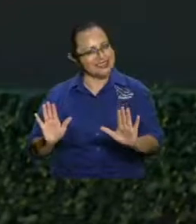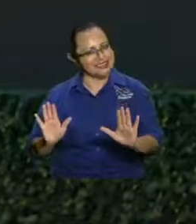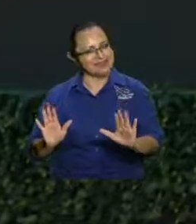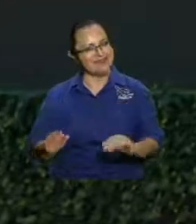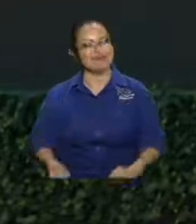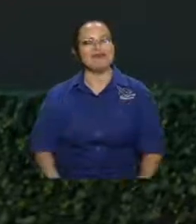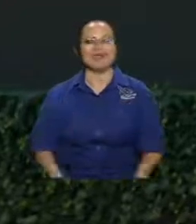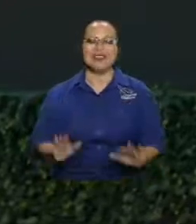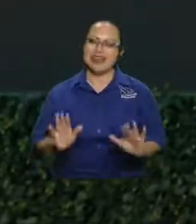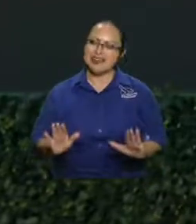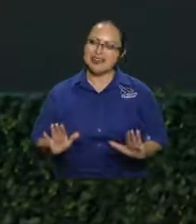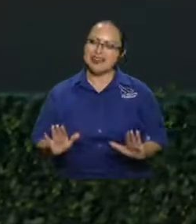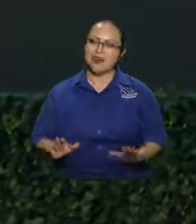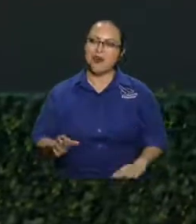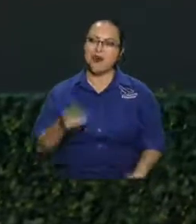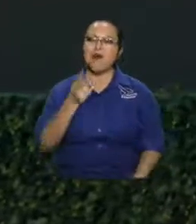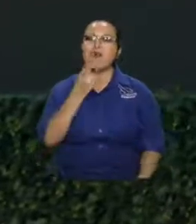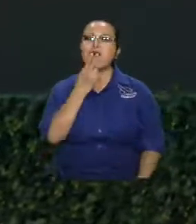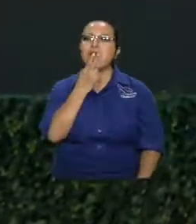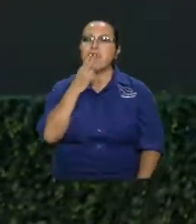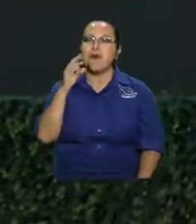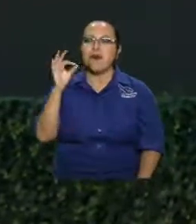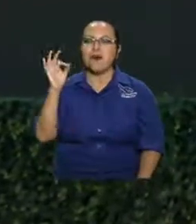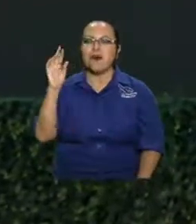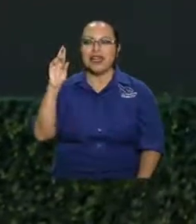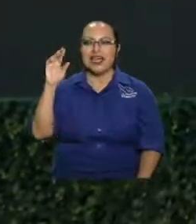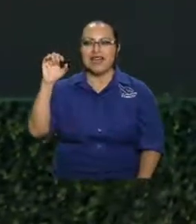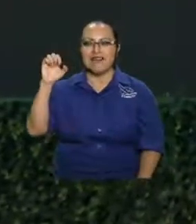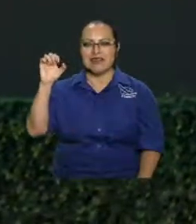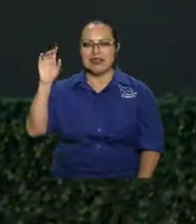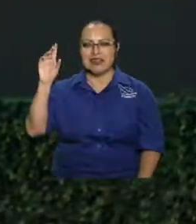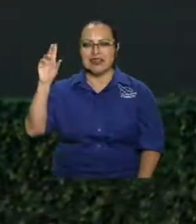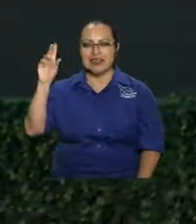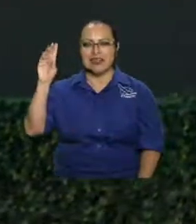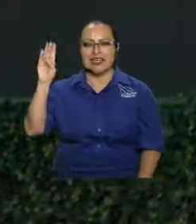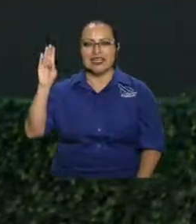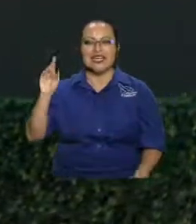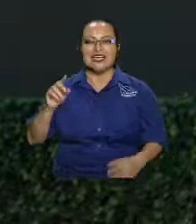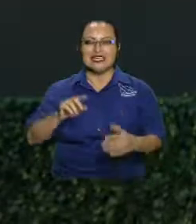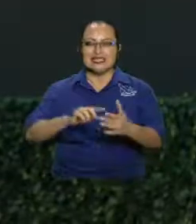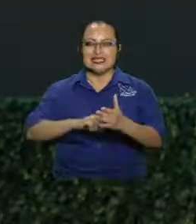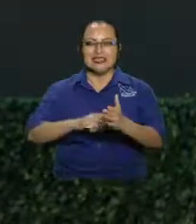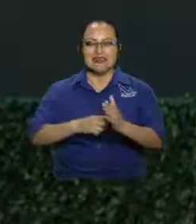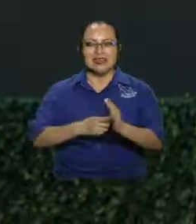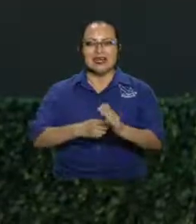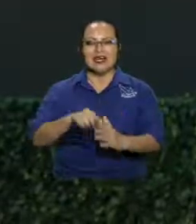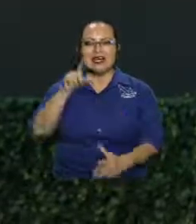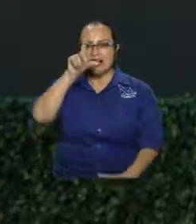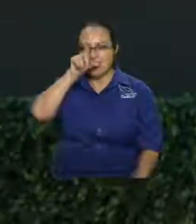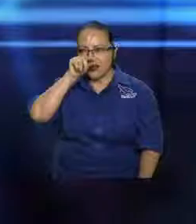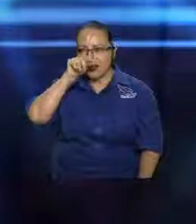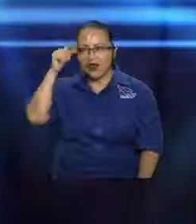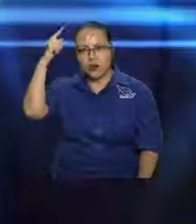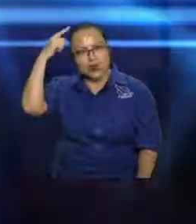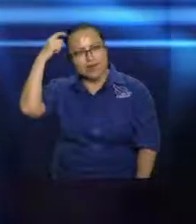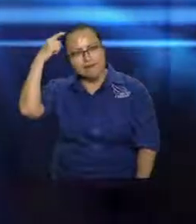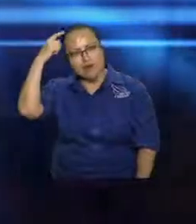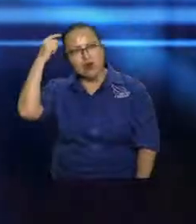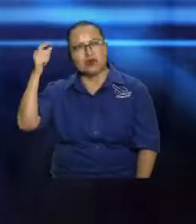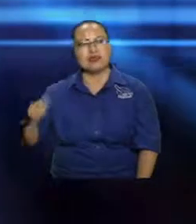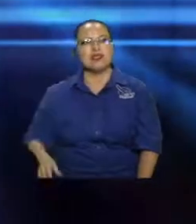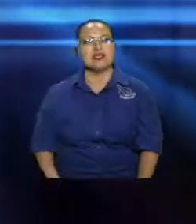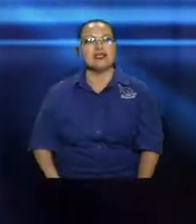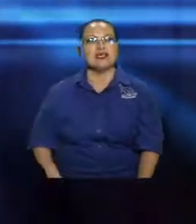incómodo. Vaya a hacerse. Va, tranquilo. Oreb quiere decir cuervo. Eso quiere decir Oreb, cuervo.